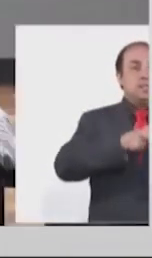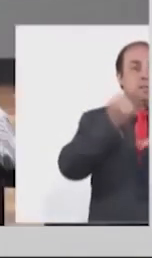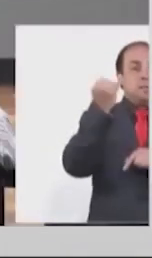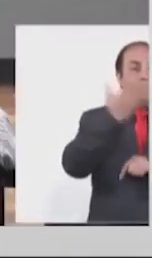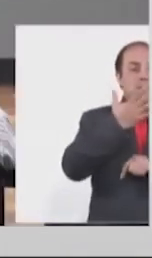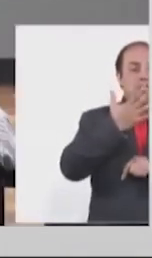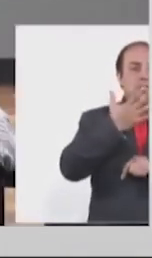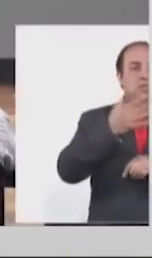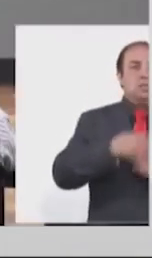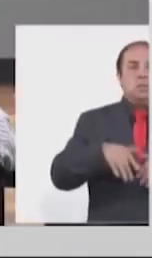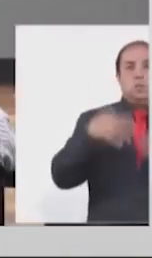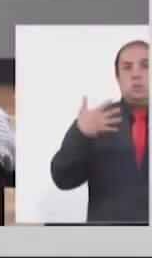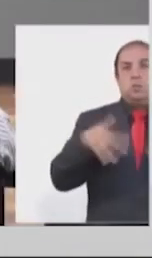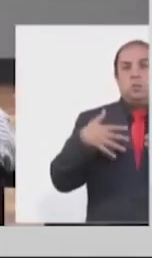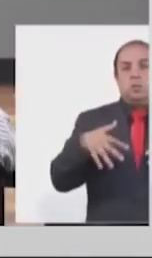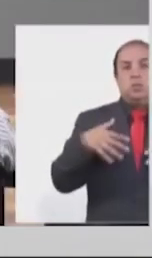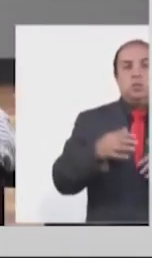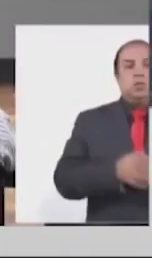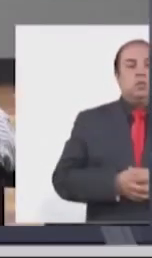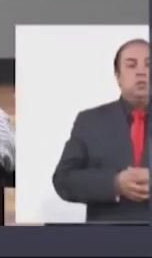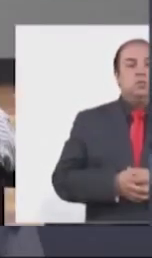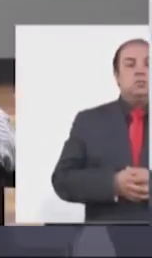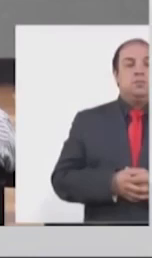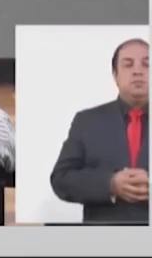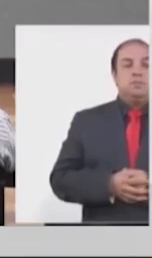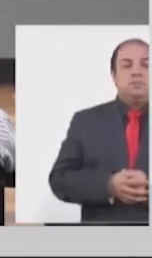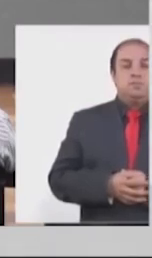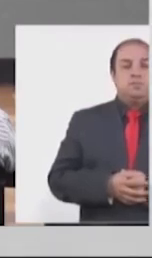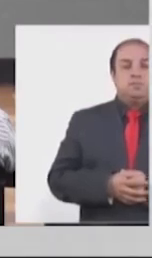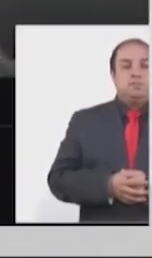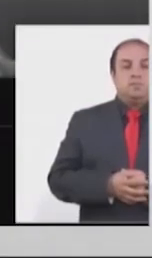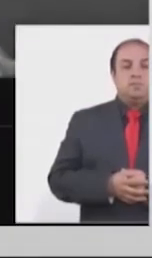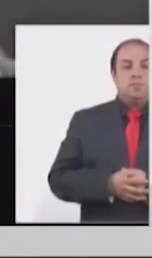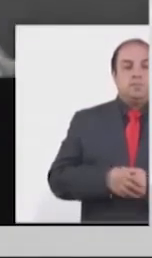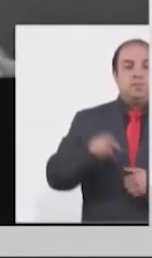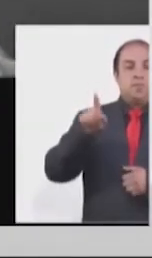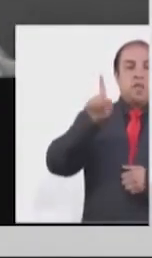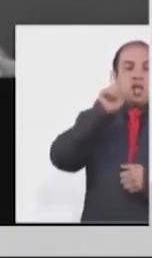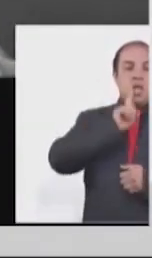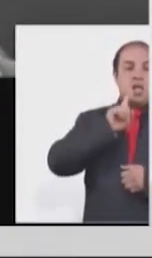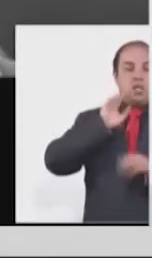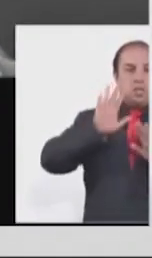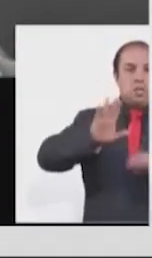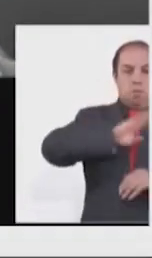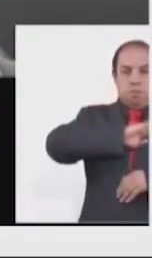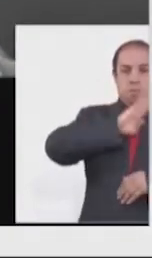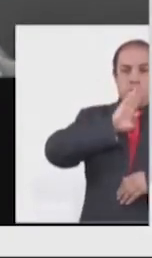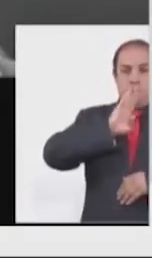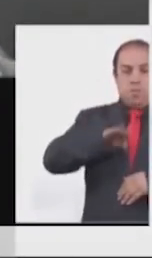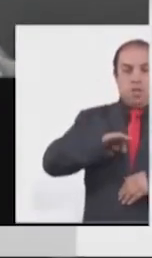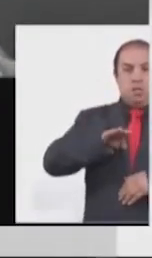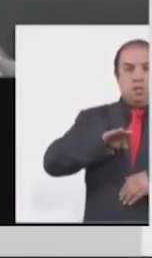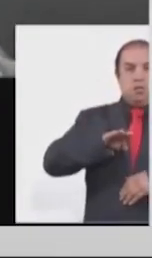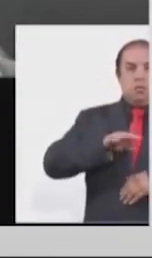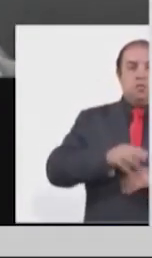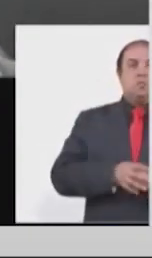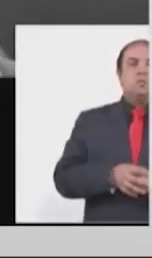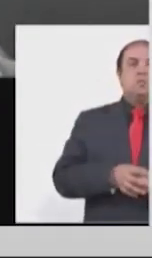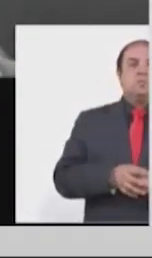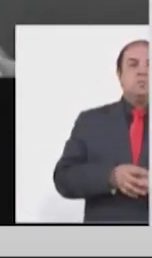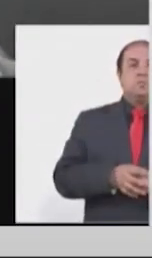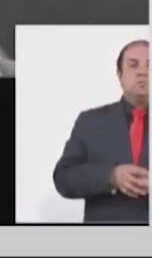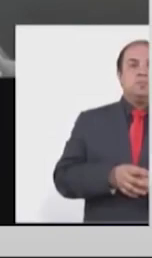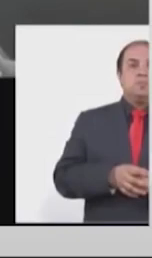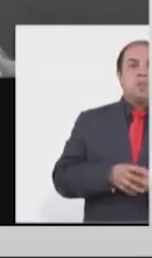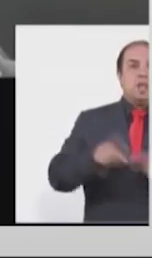Lamentablemente los temas políticos a veces Bueno empiezan Y ensucian algún tema que debería solamente